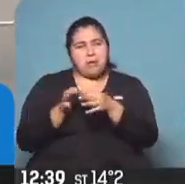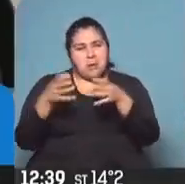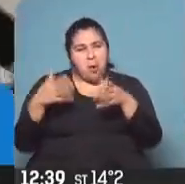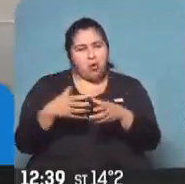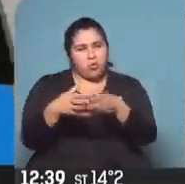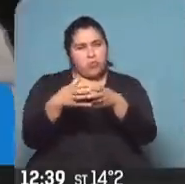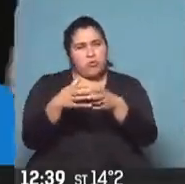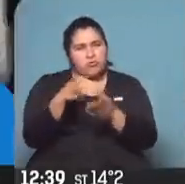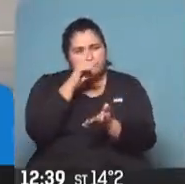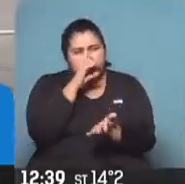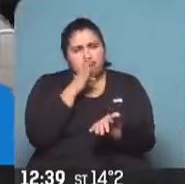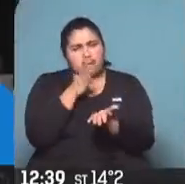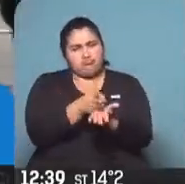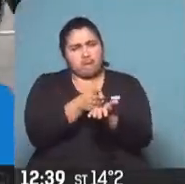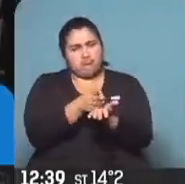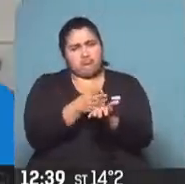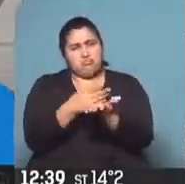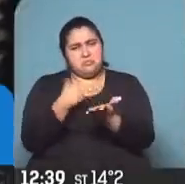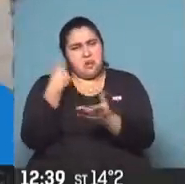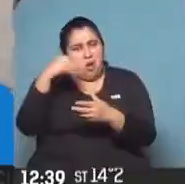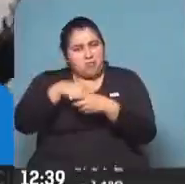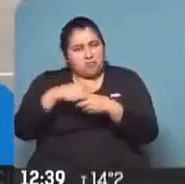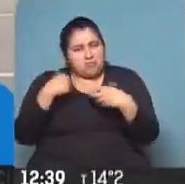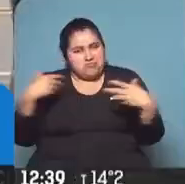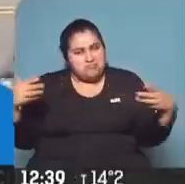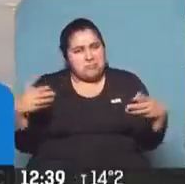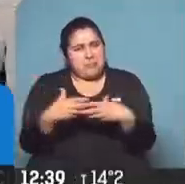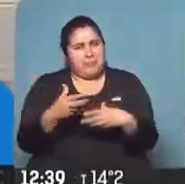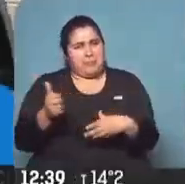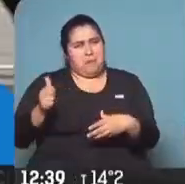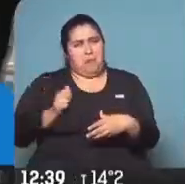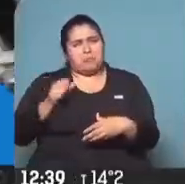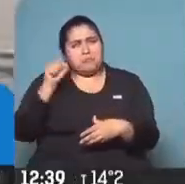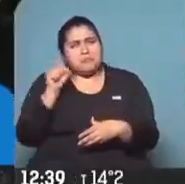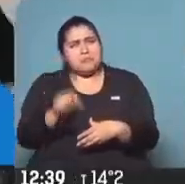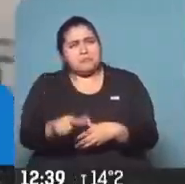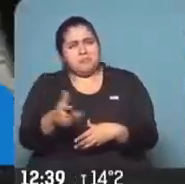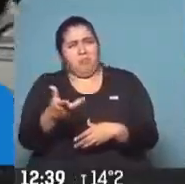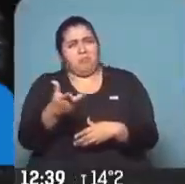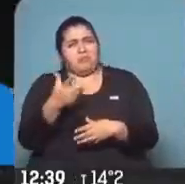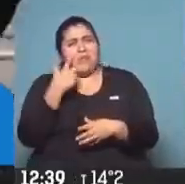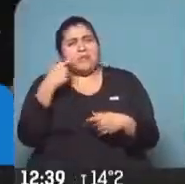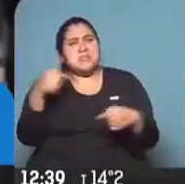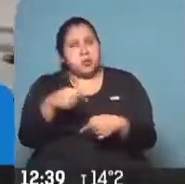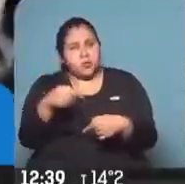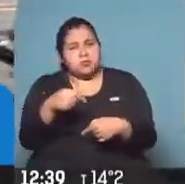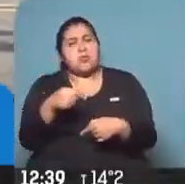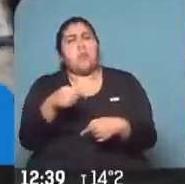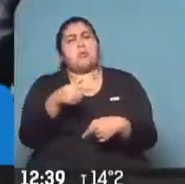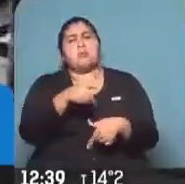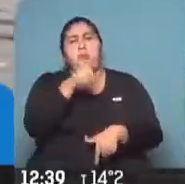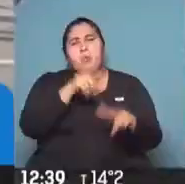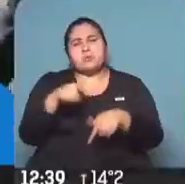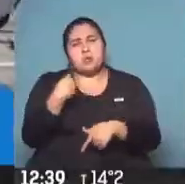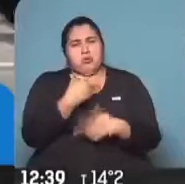el trabajo de quienes formamos parte de esta prestigiosa institución aquellos que tenemos el